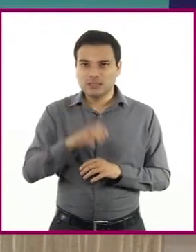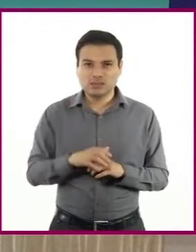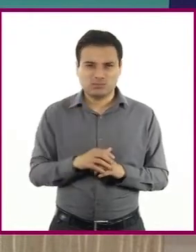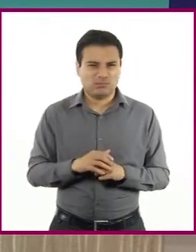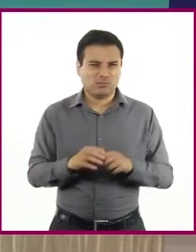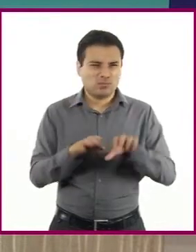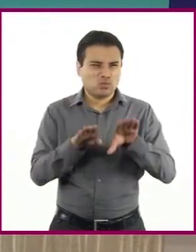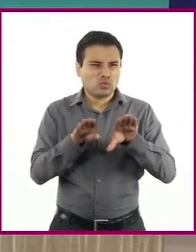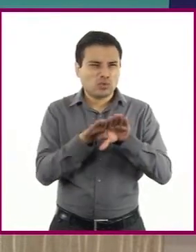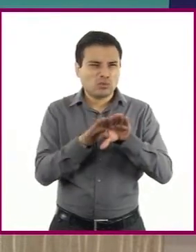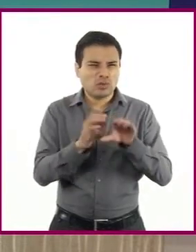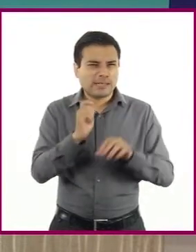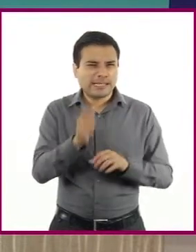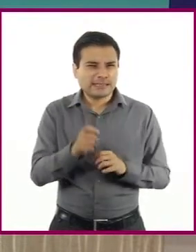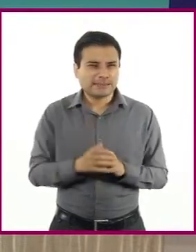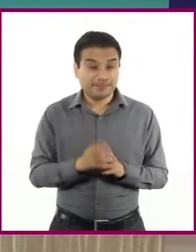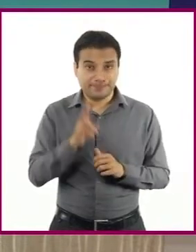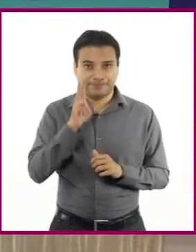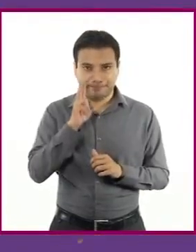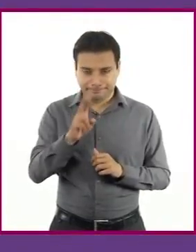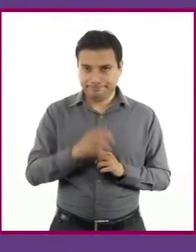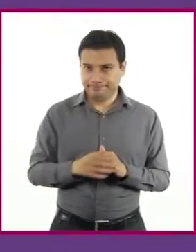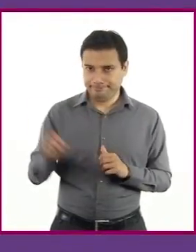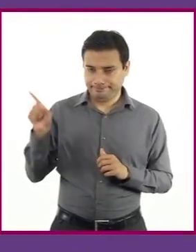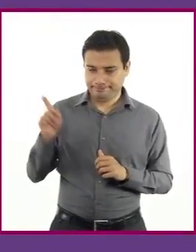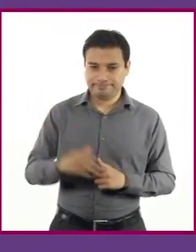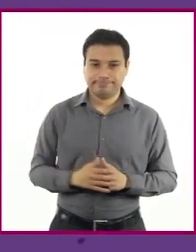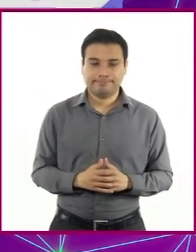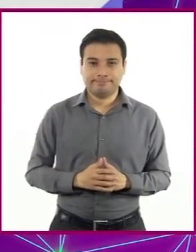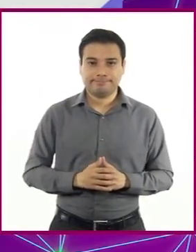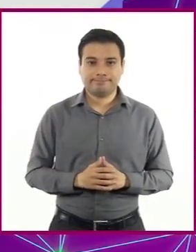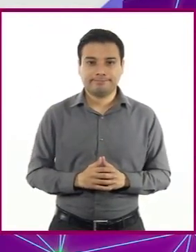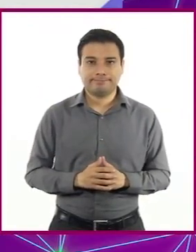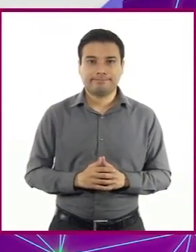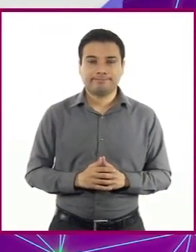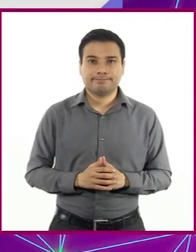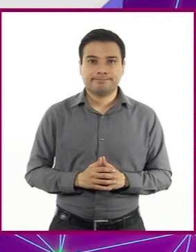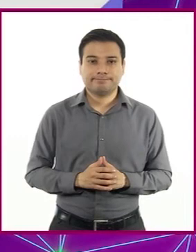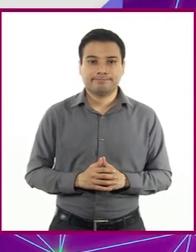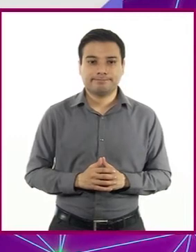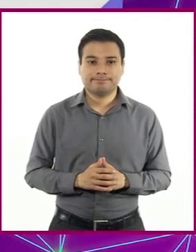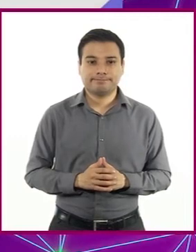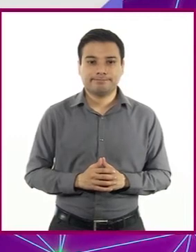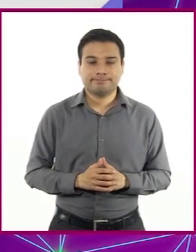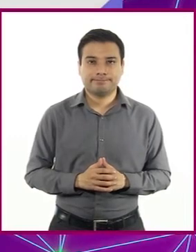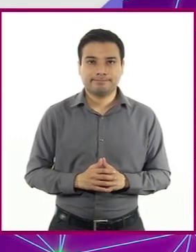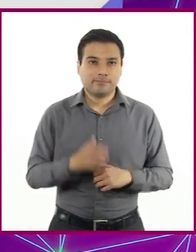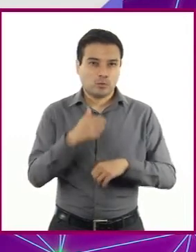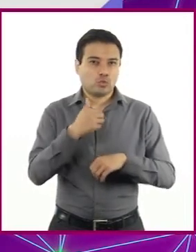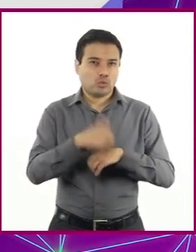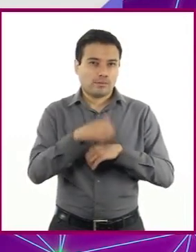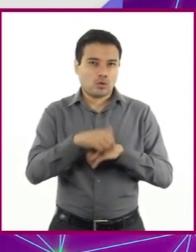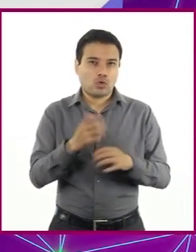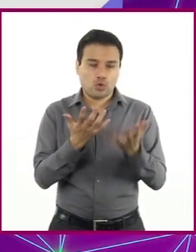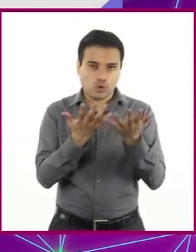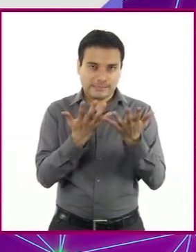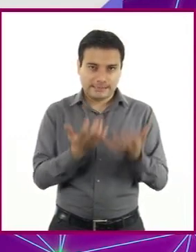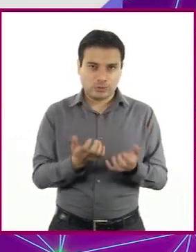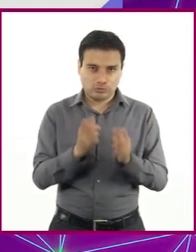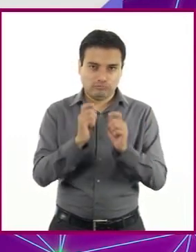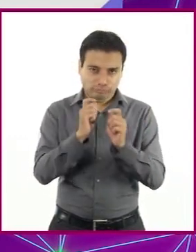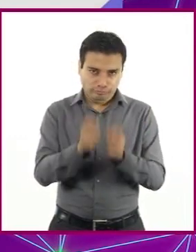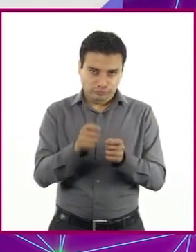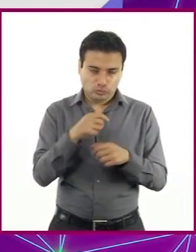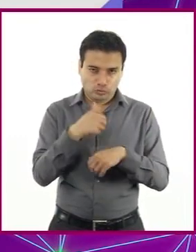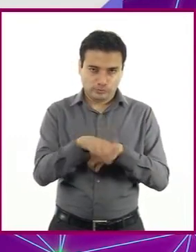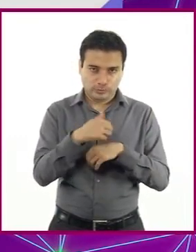efectuando? Veamos la siguiente ecuación. Vamos a asignar el número de oxidación a cada elemento en la